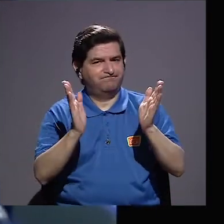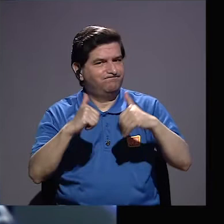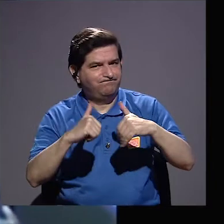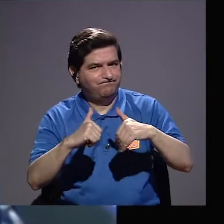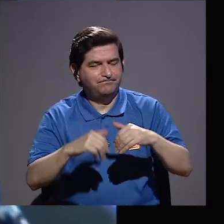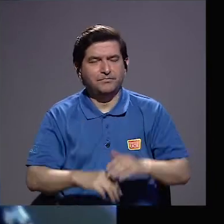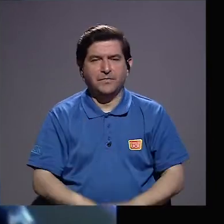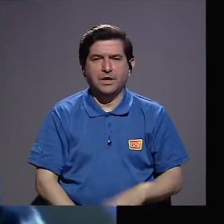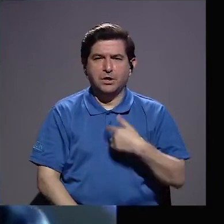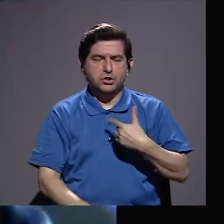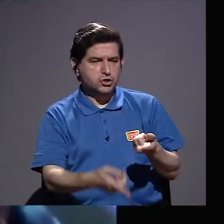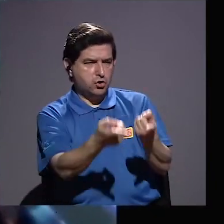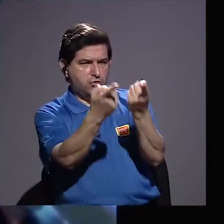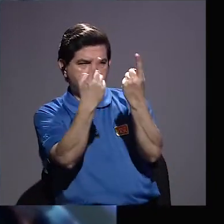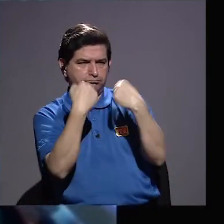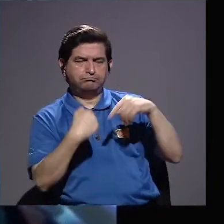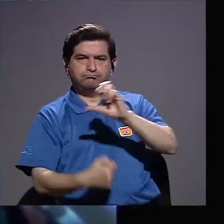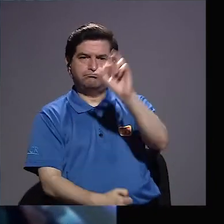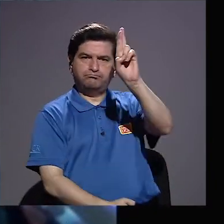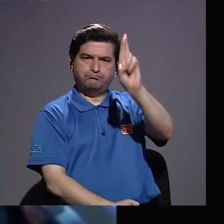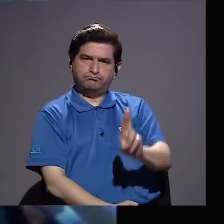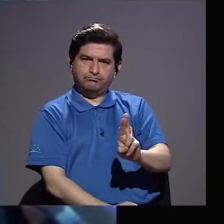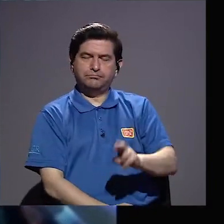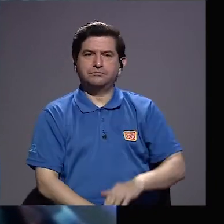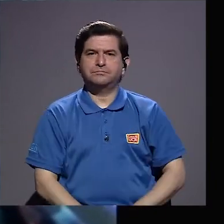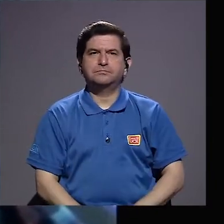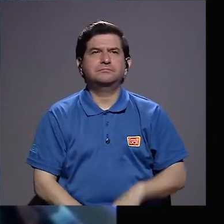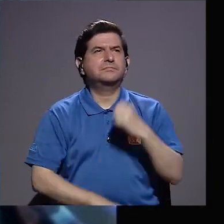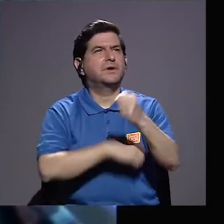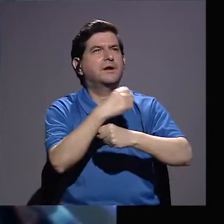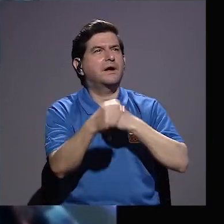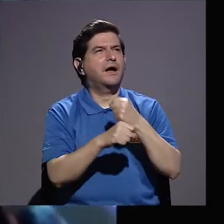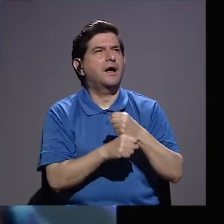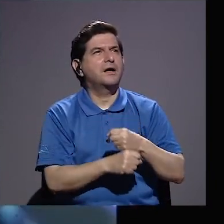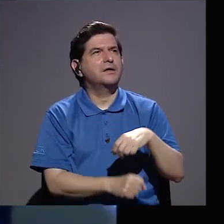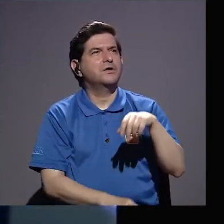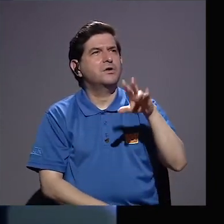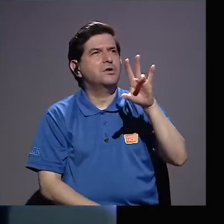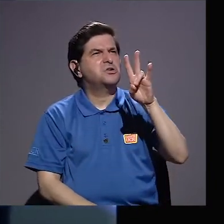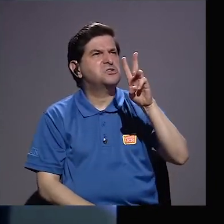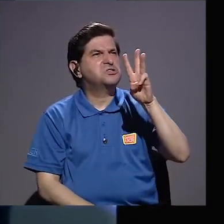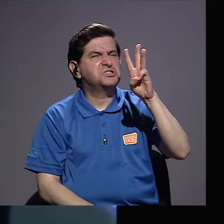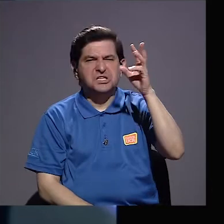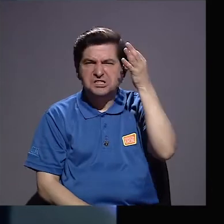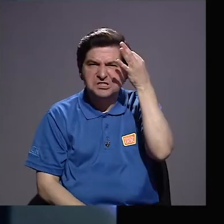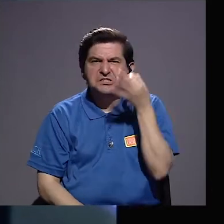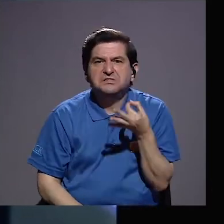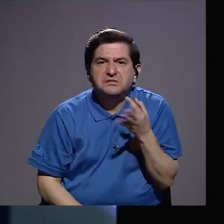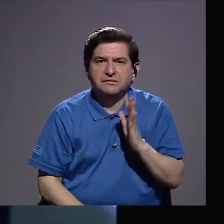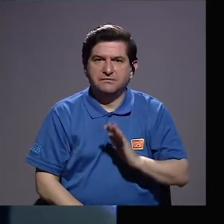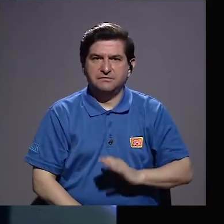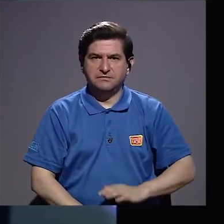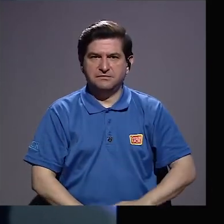cuando yo volví a Costa Rica en el 76, creo que fue, que